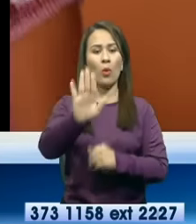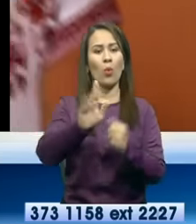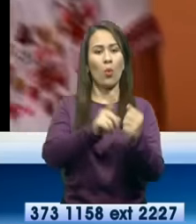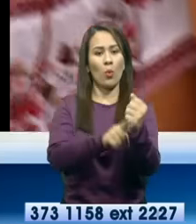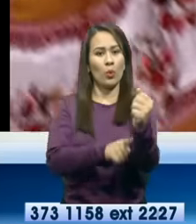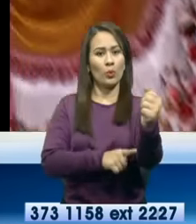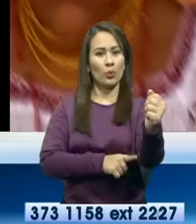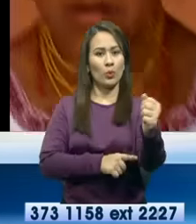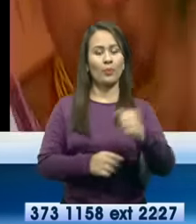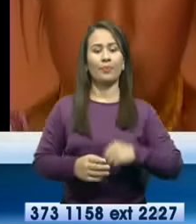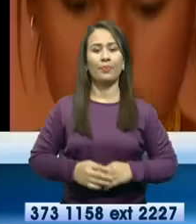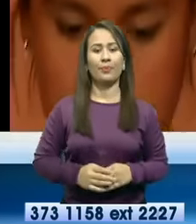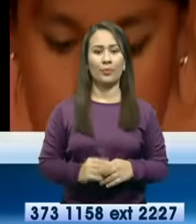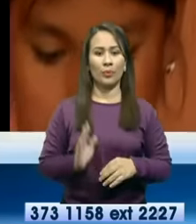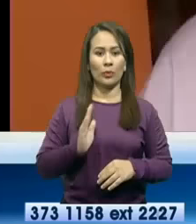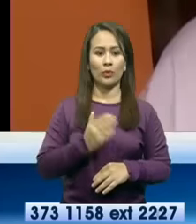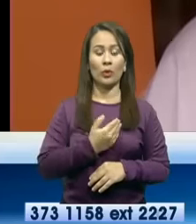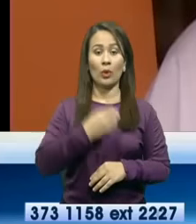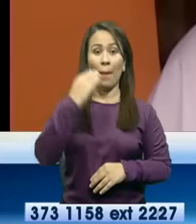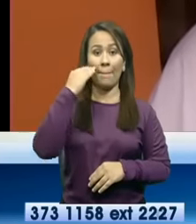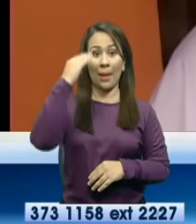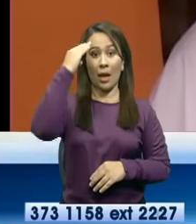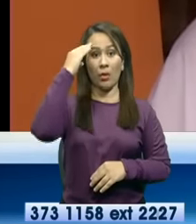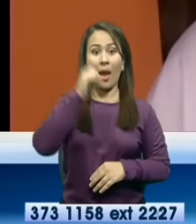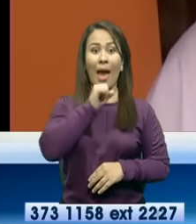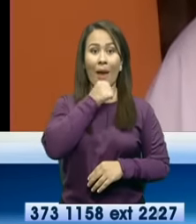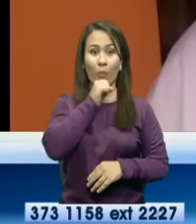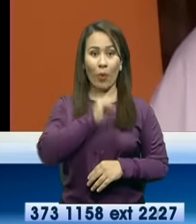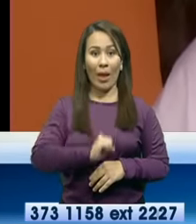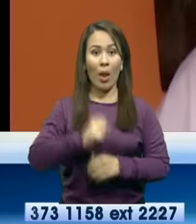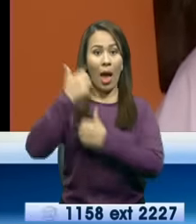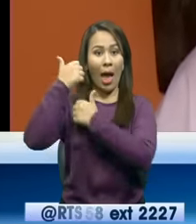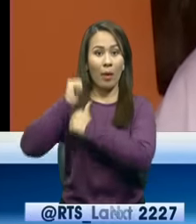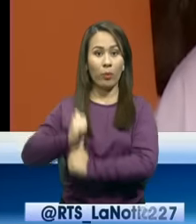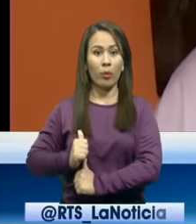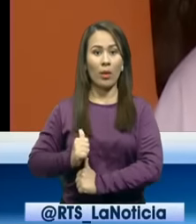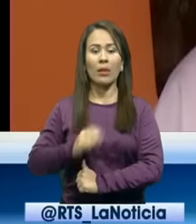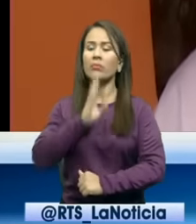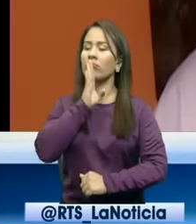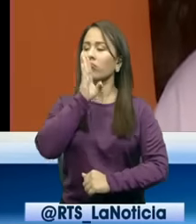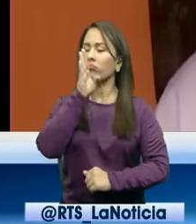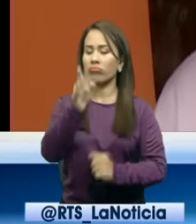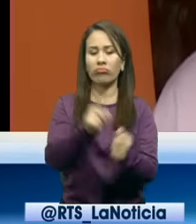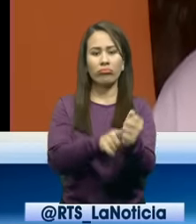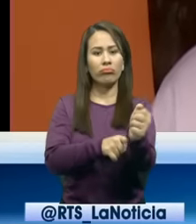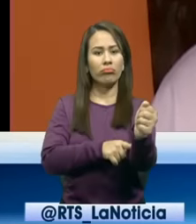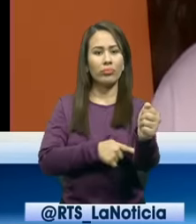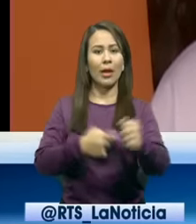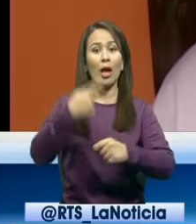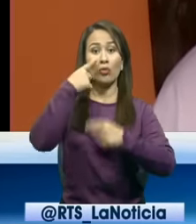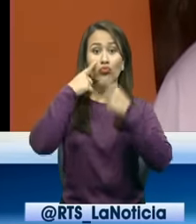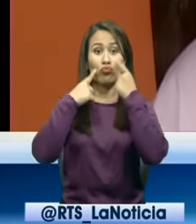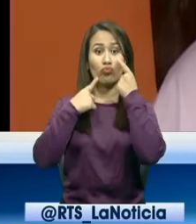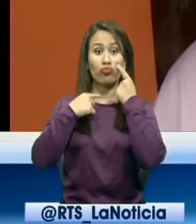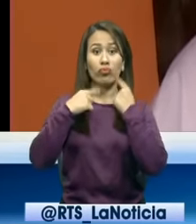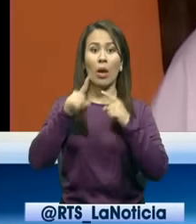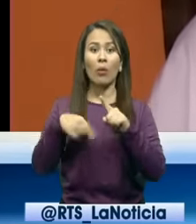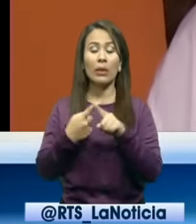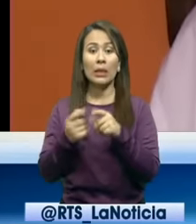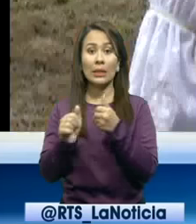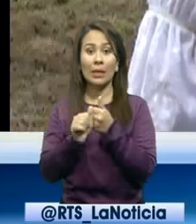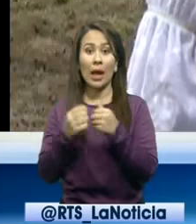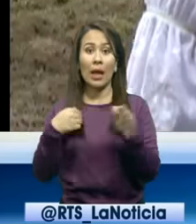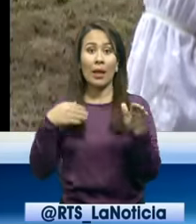que nuestros mayores, al menos nuestras abuelas, esperan con mucha ansiedad. Hasta lloran cuando llegan a la